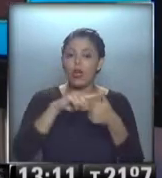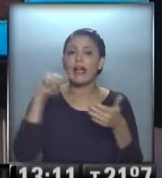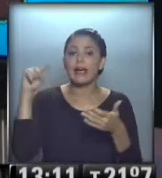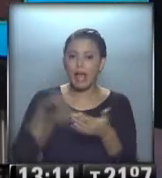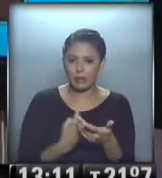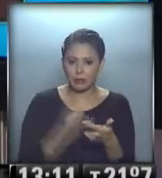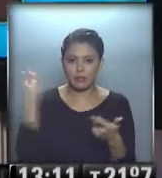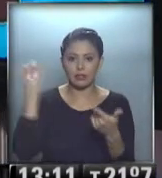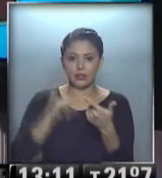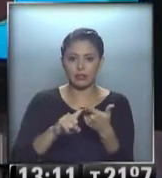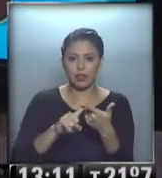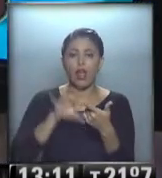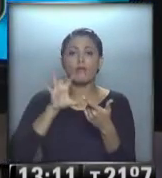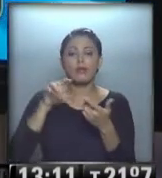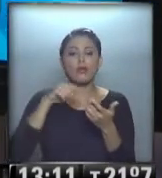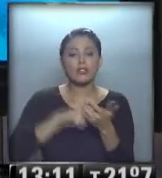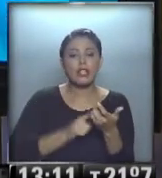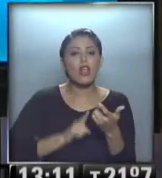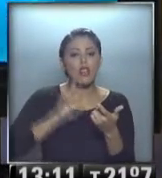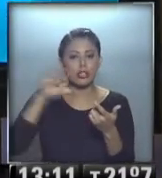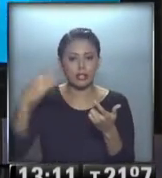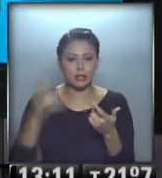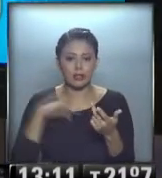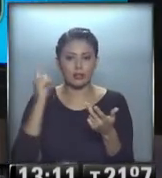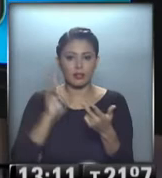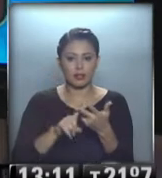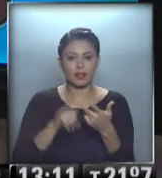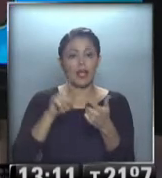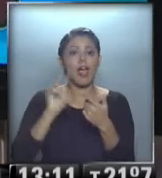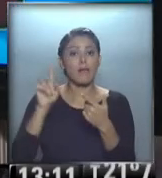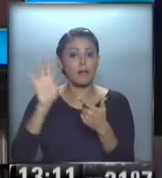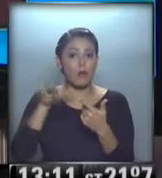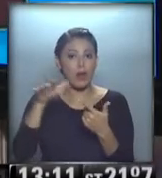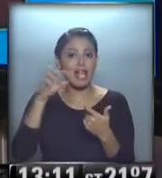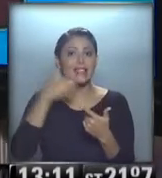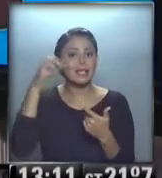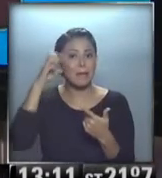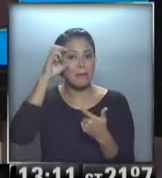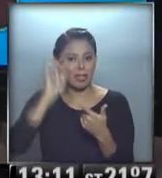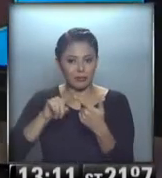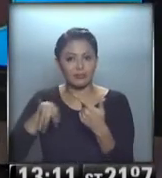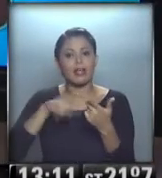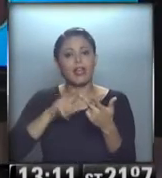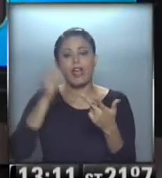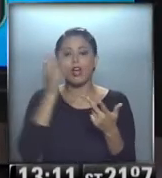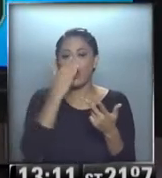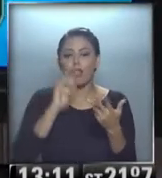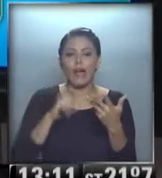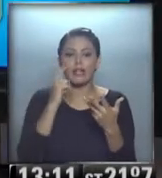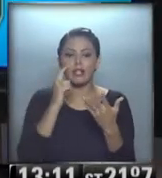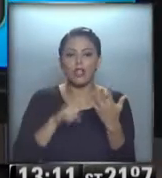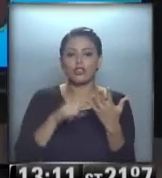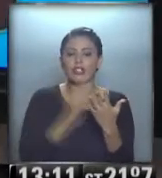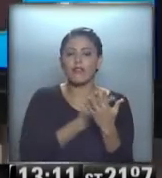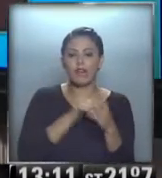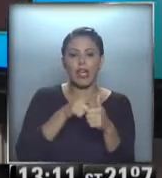autónoma de buenos aires noreste de buenos aires- allí está san pedro y también en córdoba entre ríos santa fe